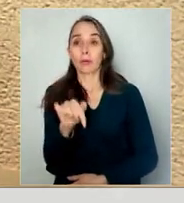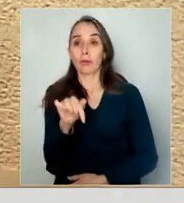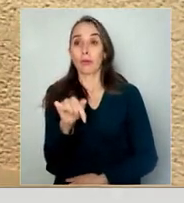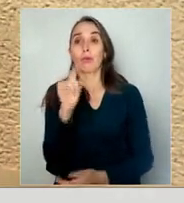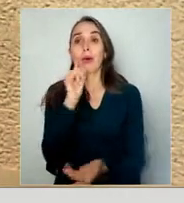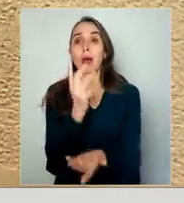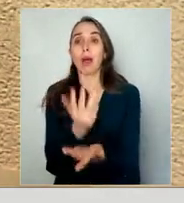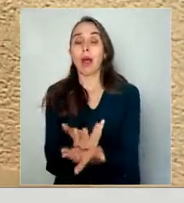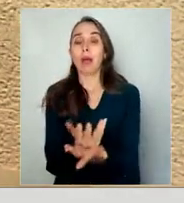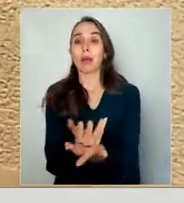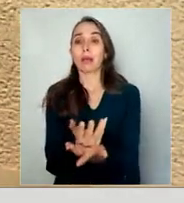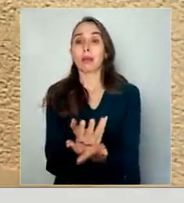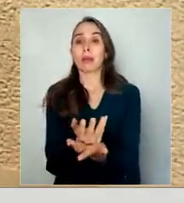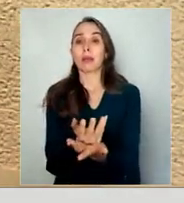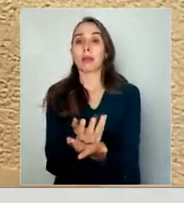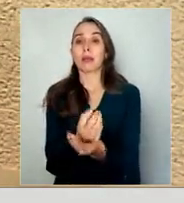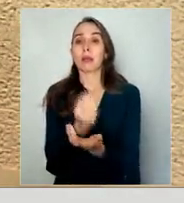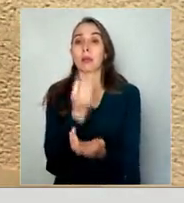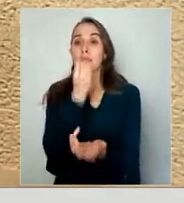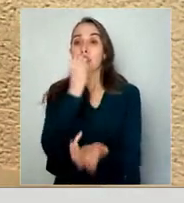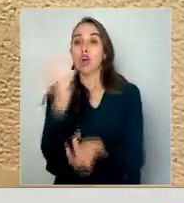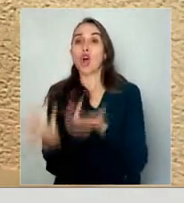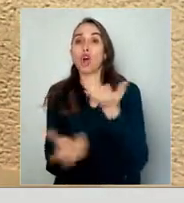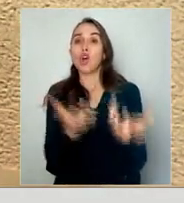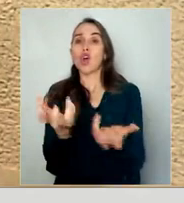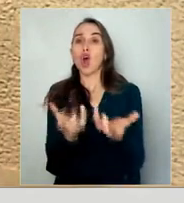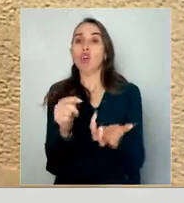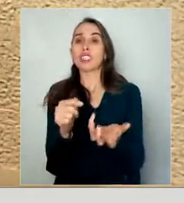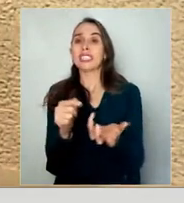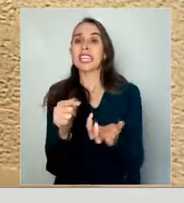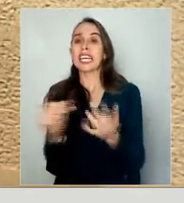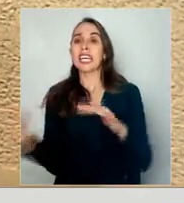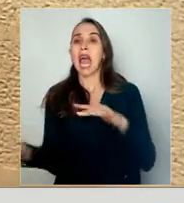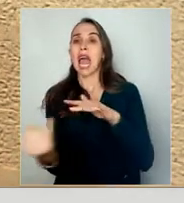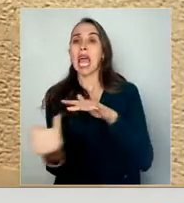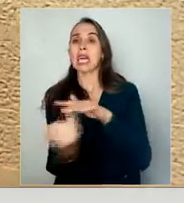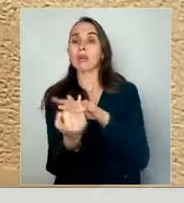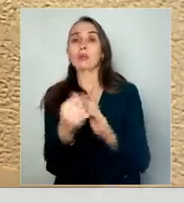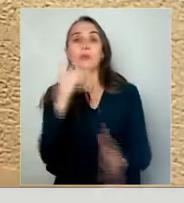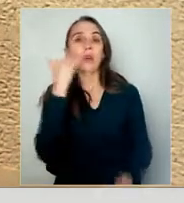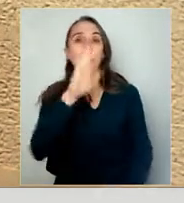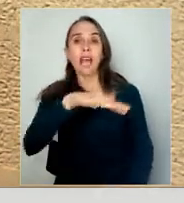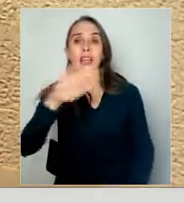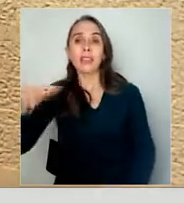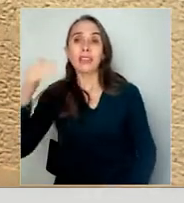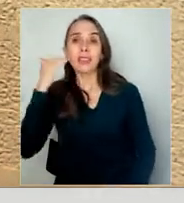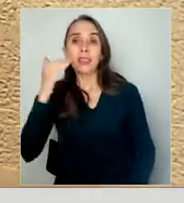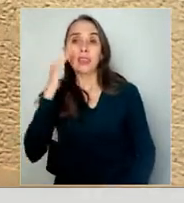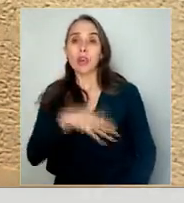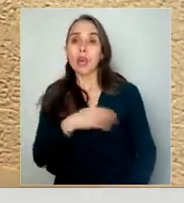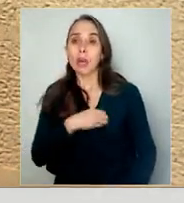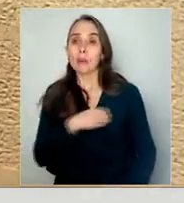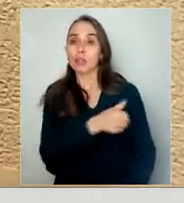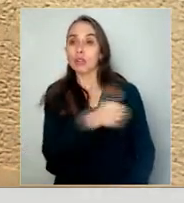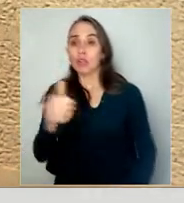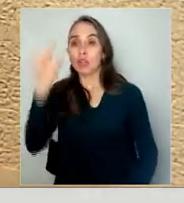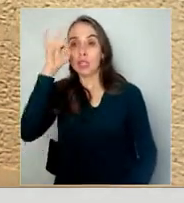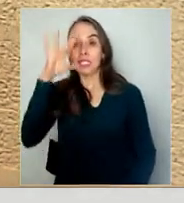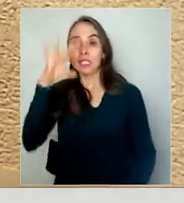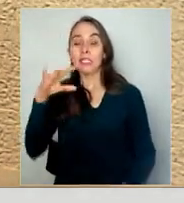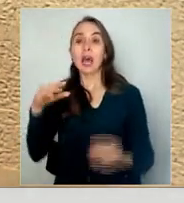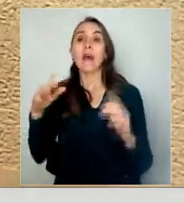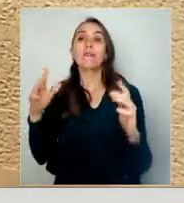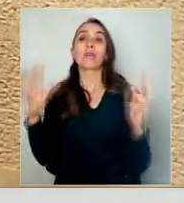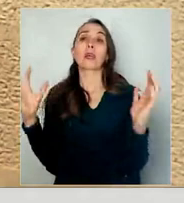concepto de cocinas inclusivas y los niños Lamentablemente hoy día todos sabemos el nivel de violencia